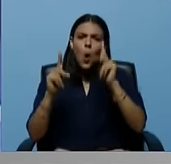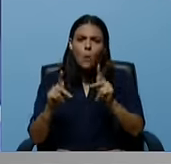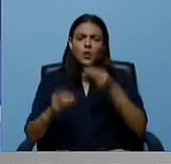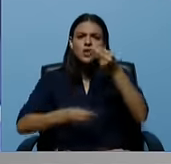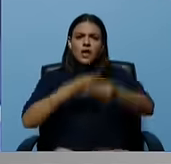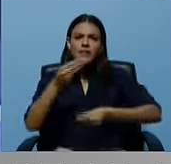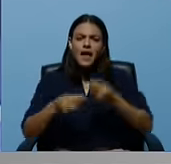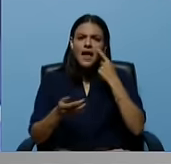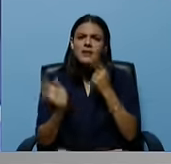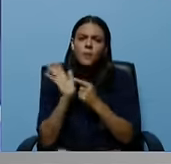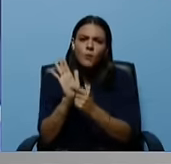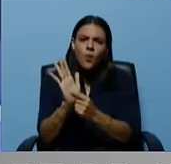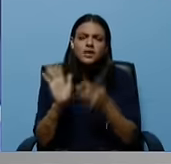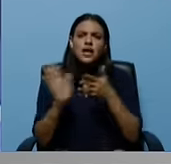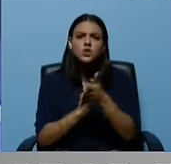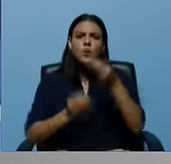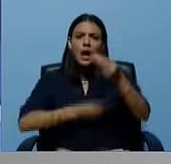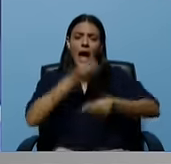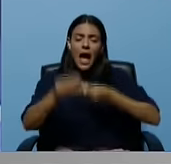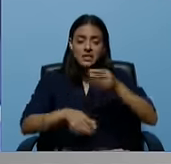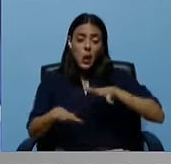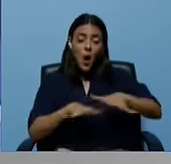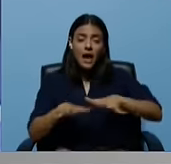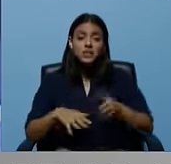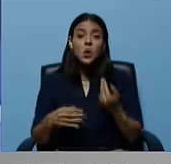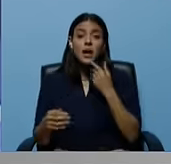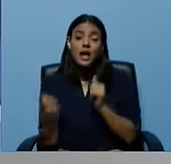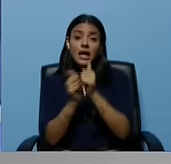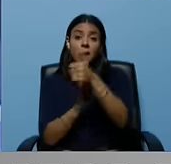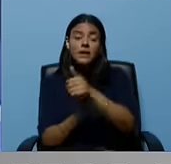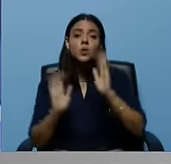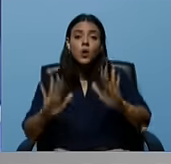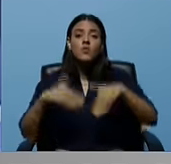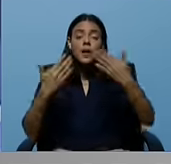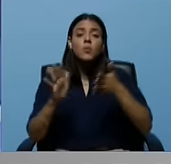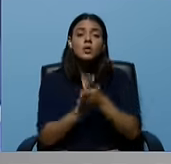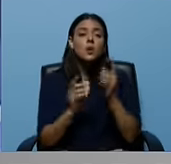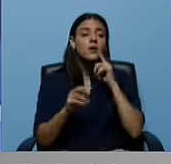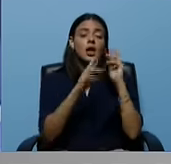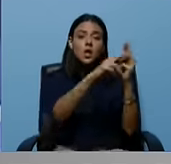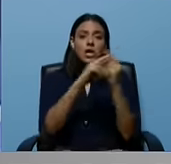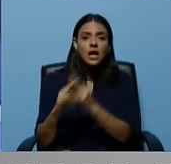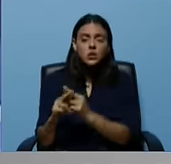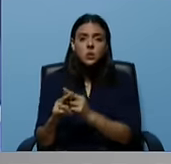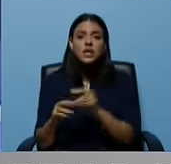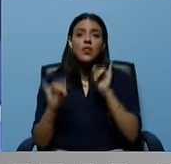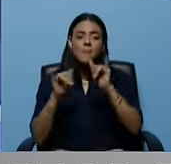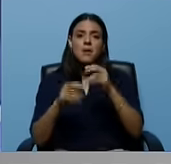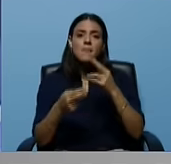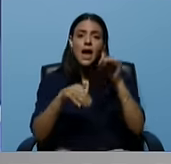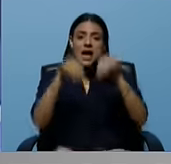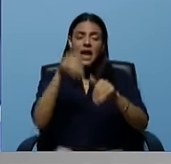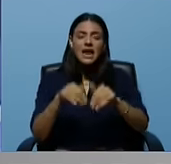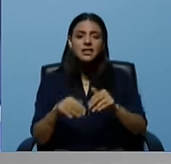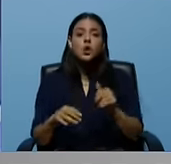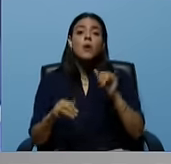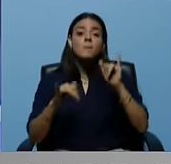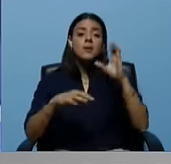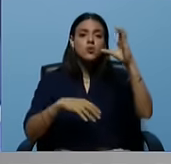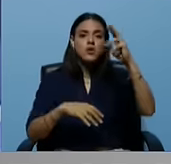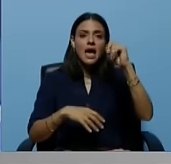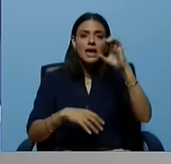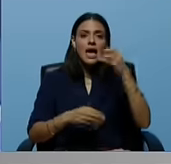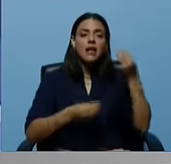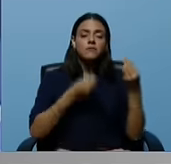hacer referencia a los hechos acaecidos luego del anuncio de los resultados de dicha elección por parte del Consejo